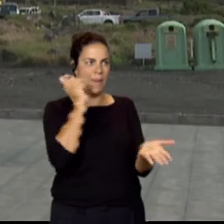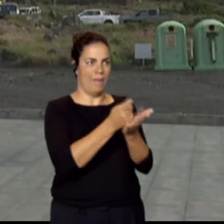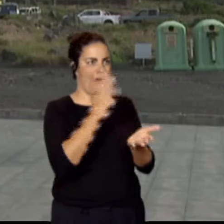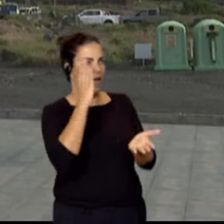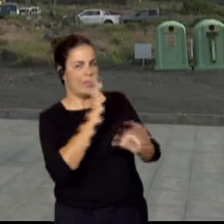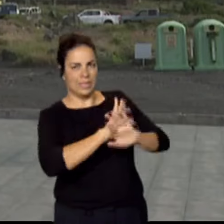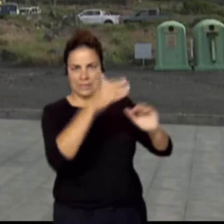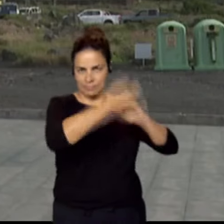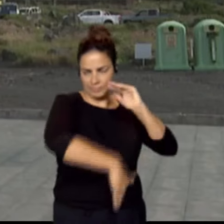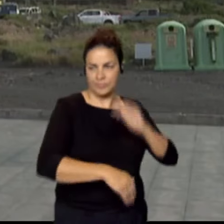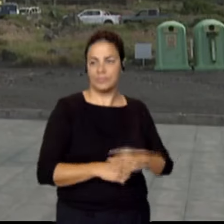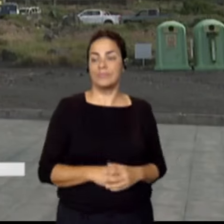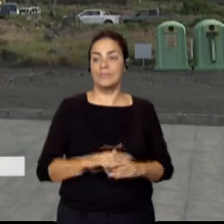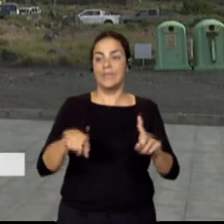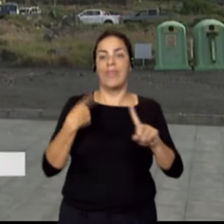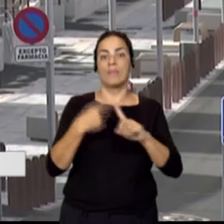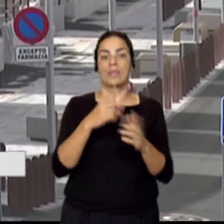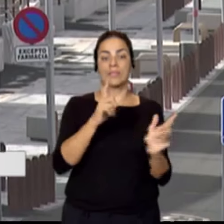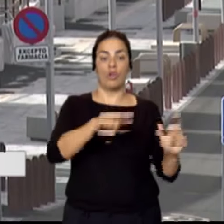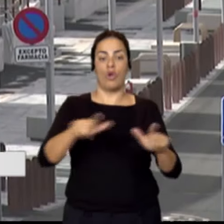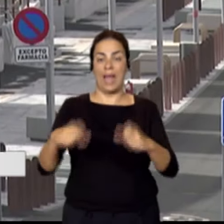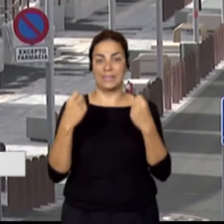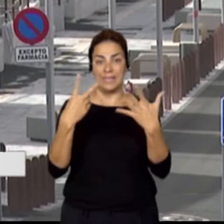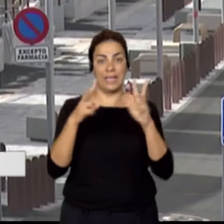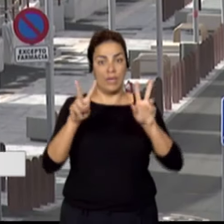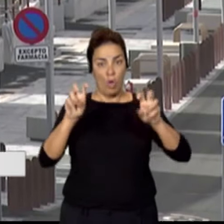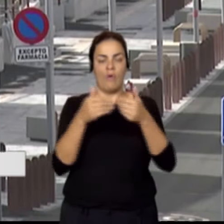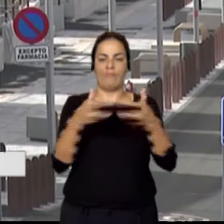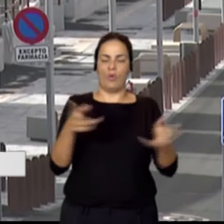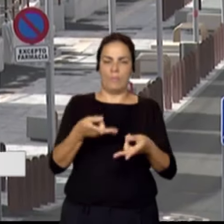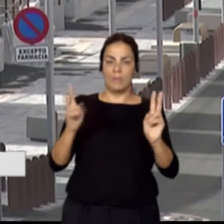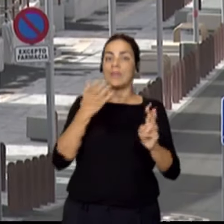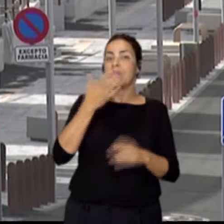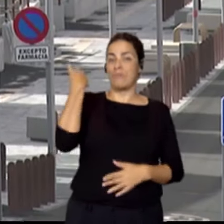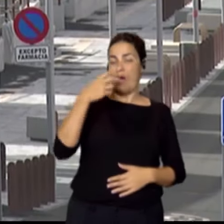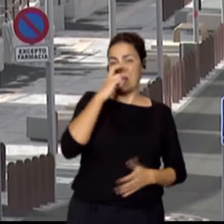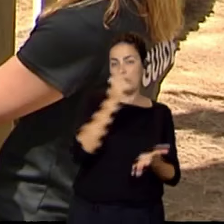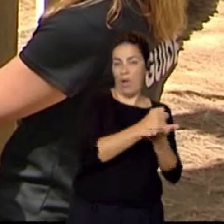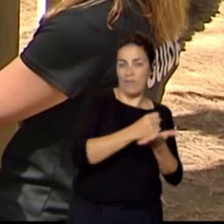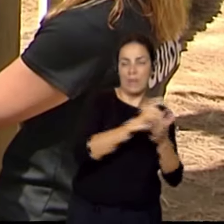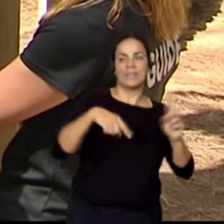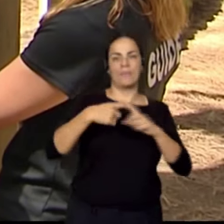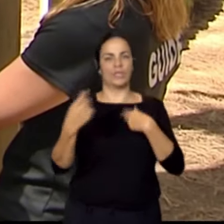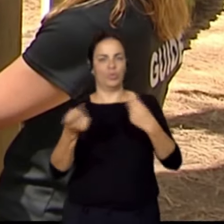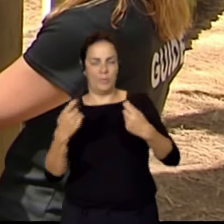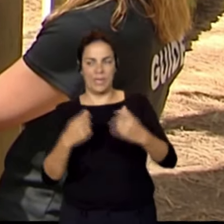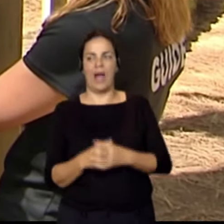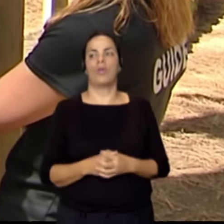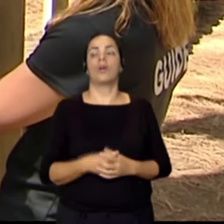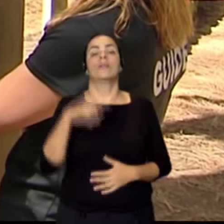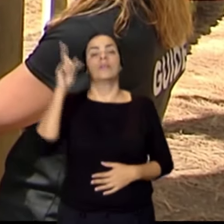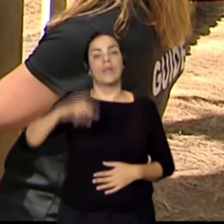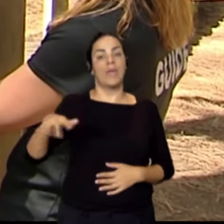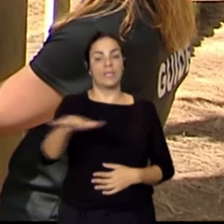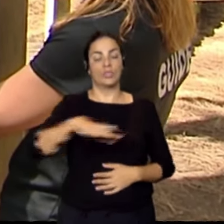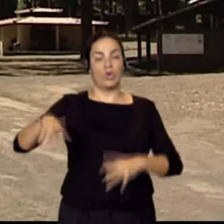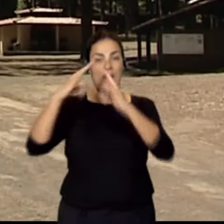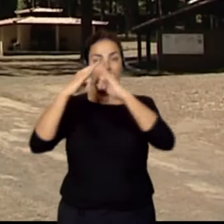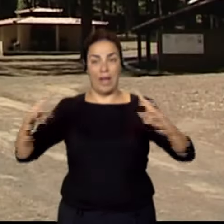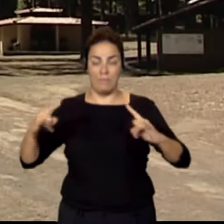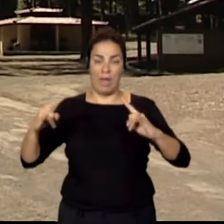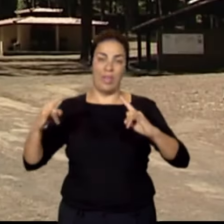permite la apertura de siete nuevos locales entre ellos la antigua farmacia y el supermercado y vuelve a estar operativa la zona de acampada